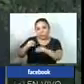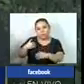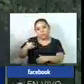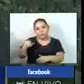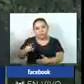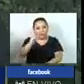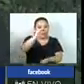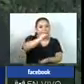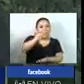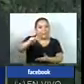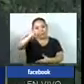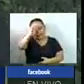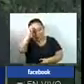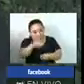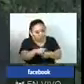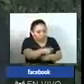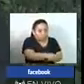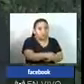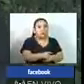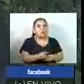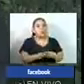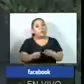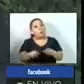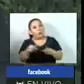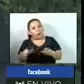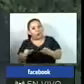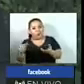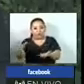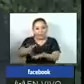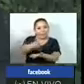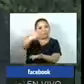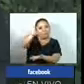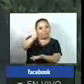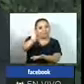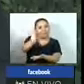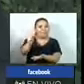paquetes agrícolas y en el caso de las canastas